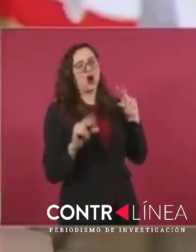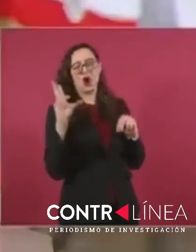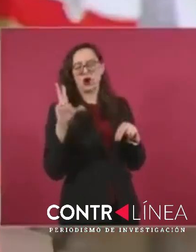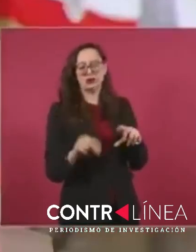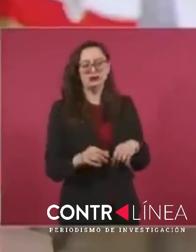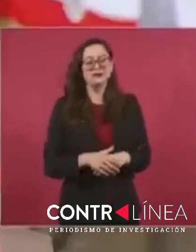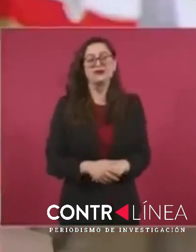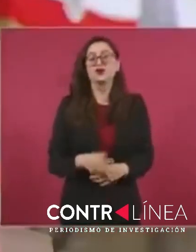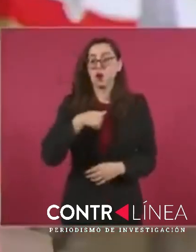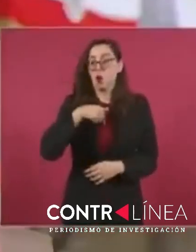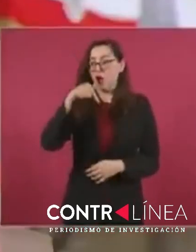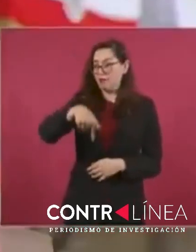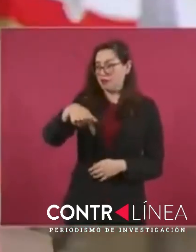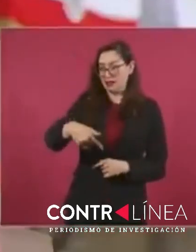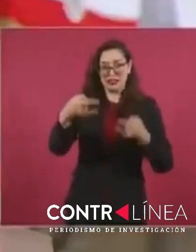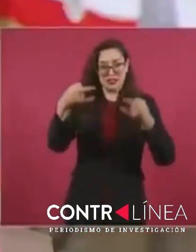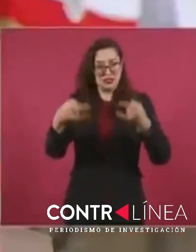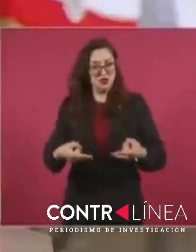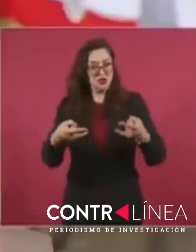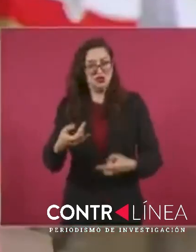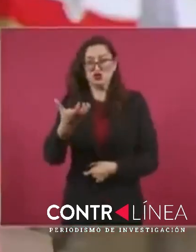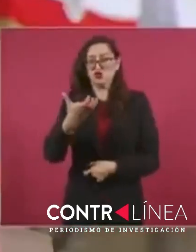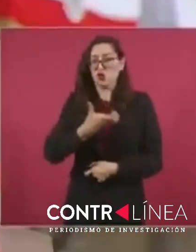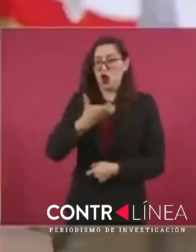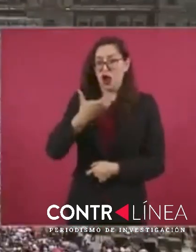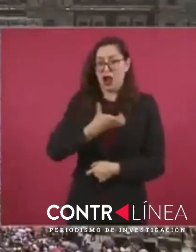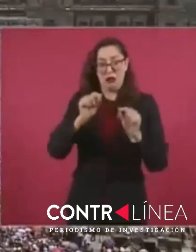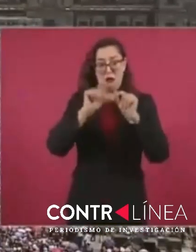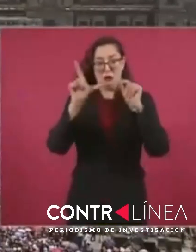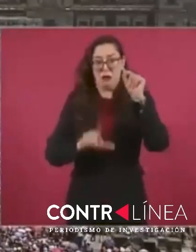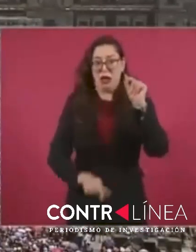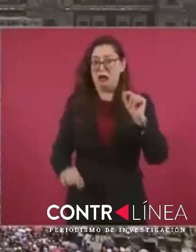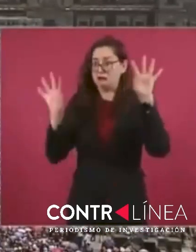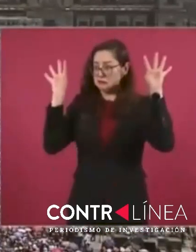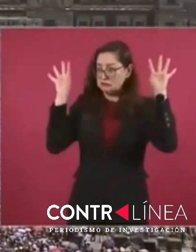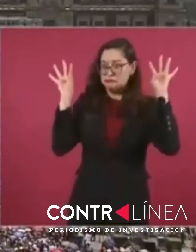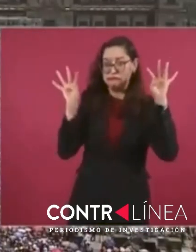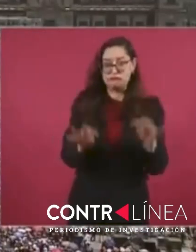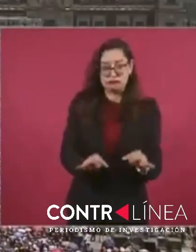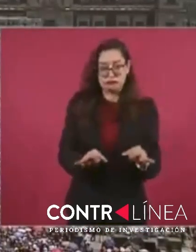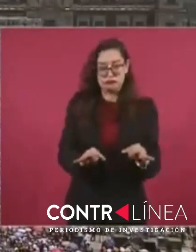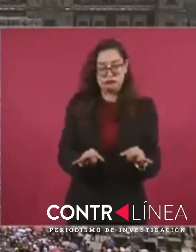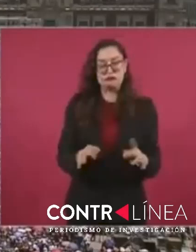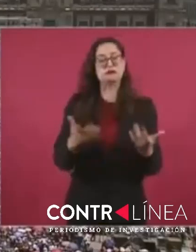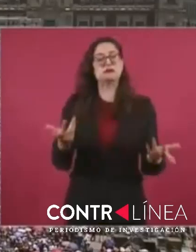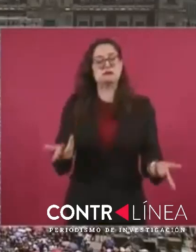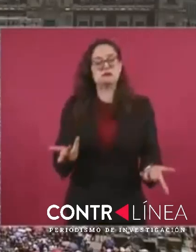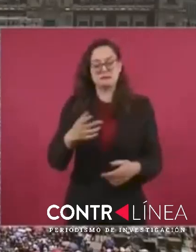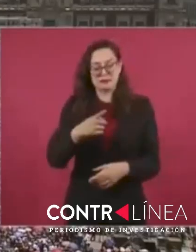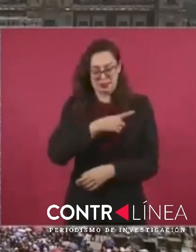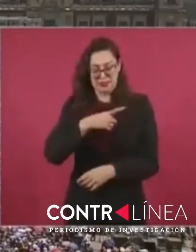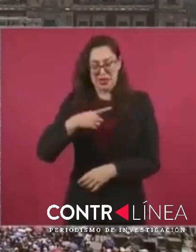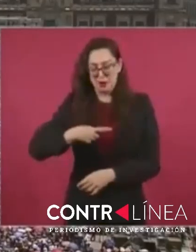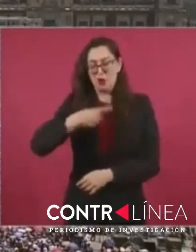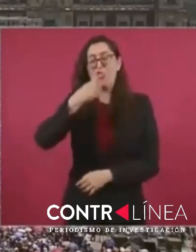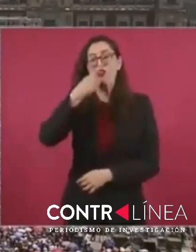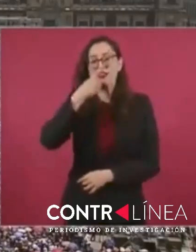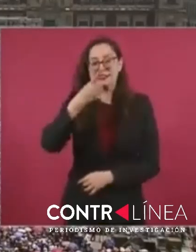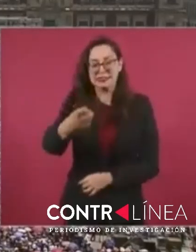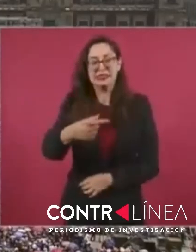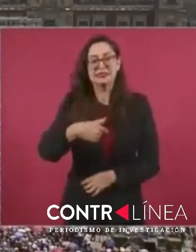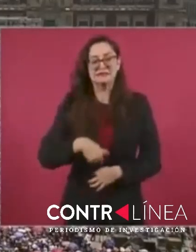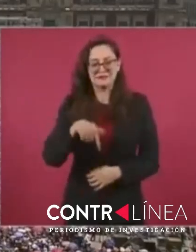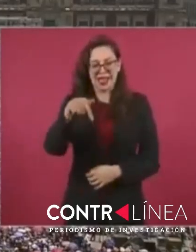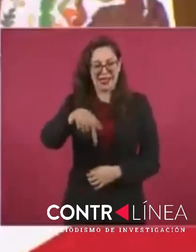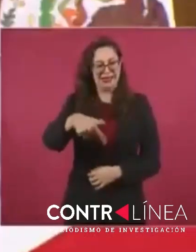principal del país, en la principal plaza pública de México, en este Zócalo